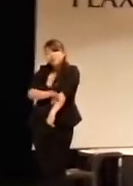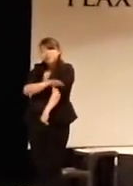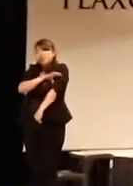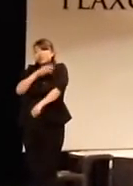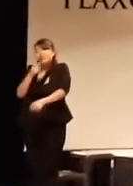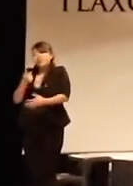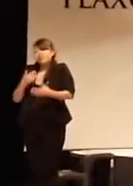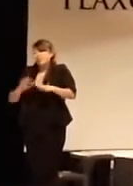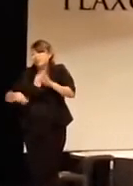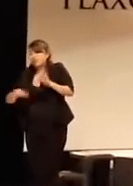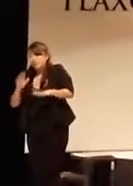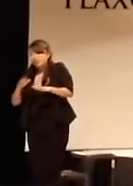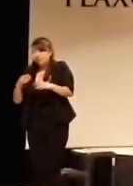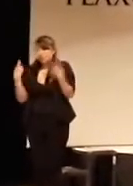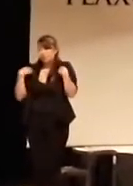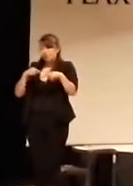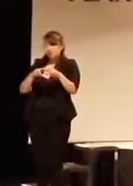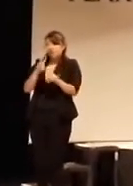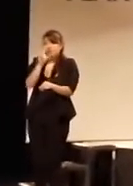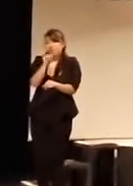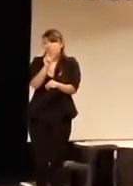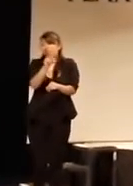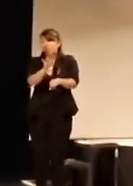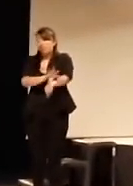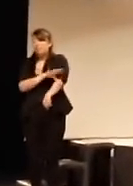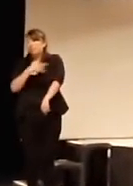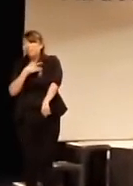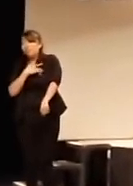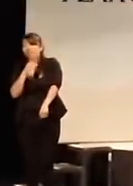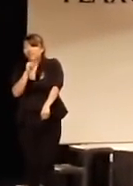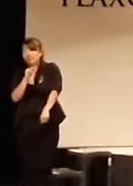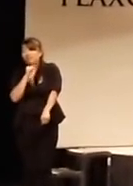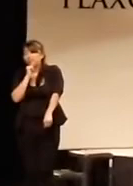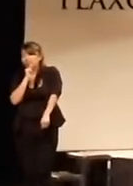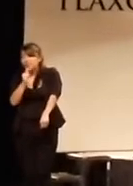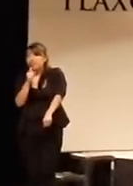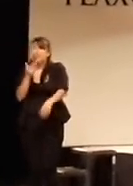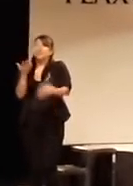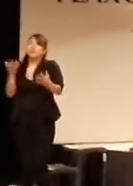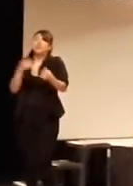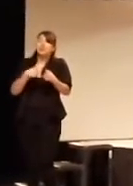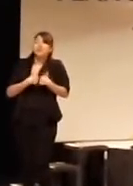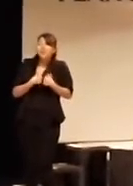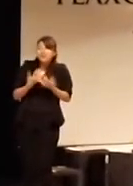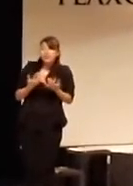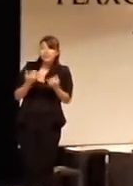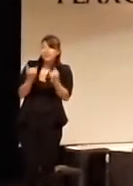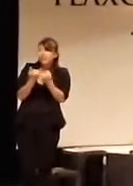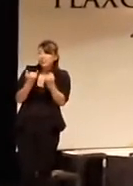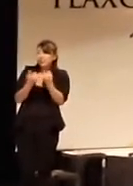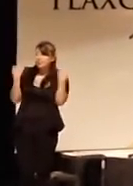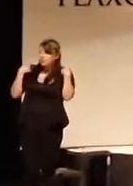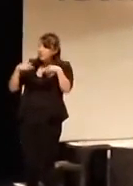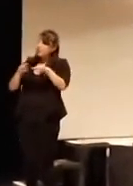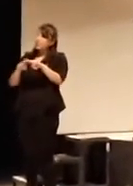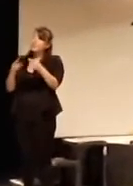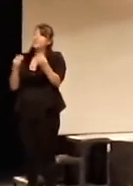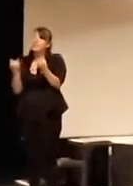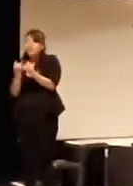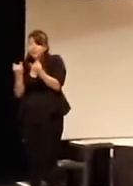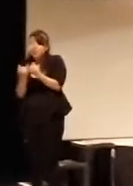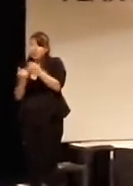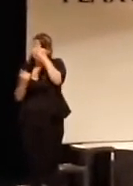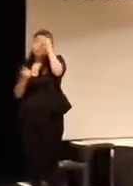los docentes. Y cuando no se reconoce, se convierte en un grito, en una marcha, en un desconcierto, en un momento